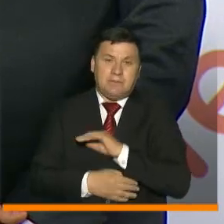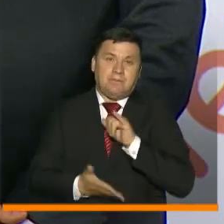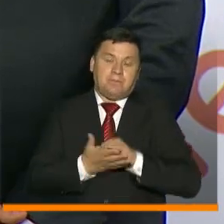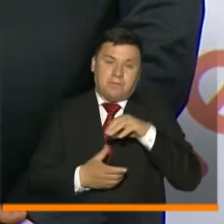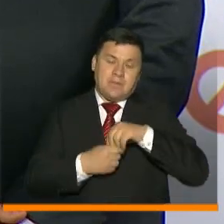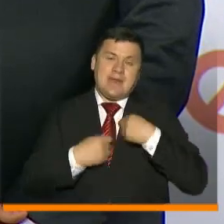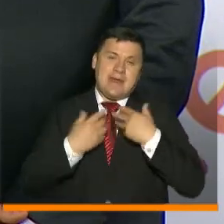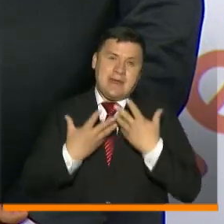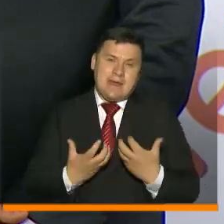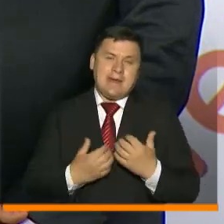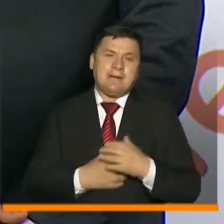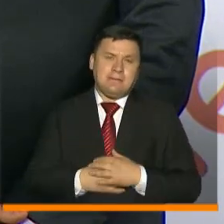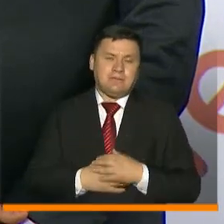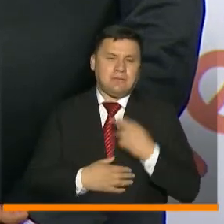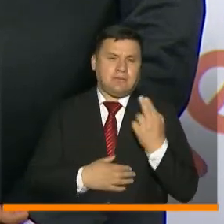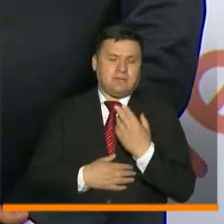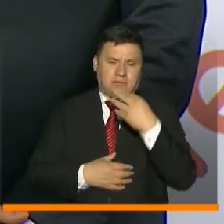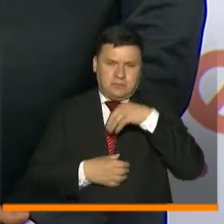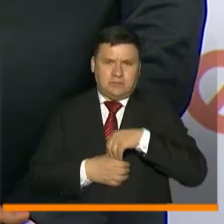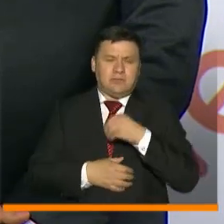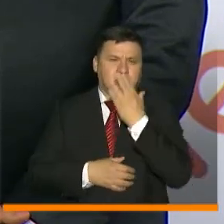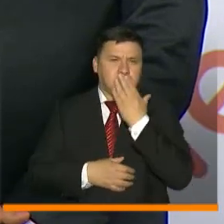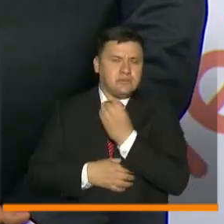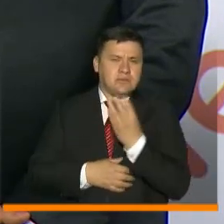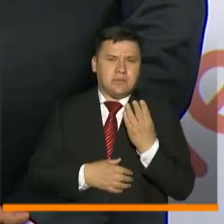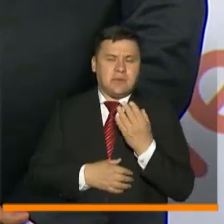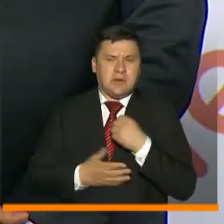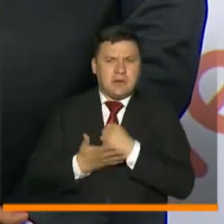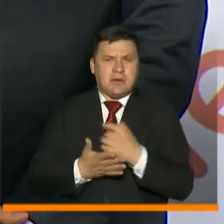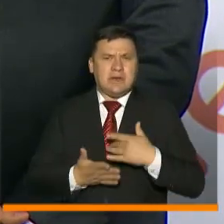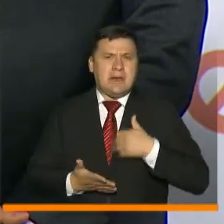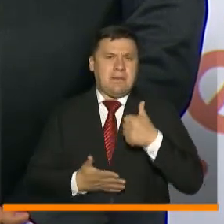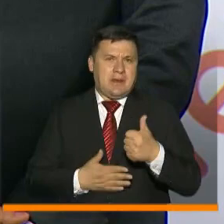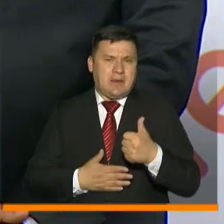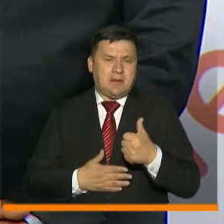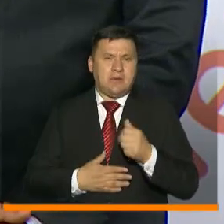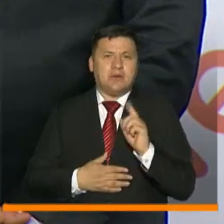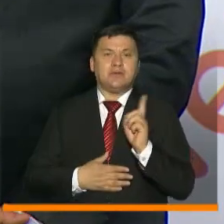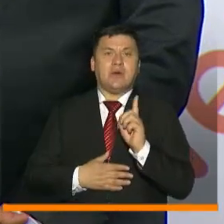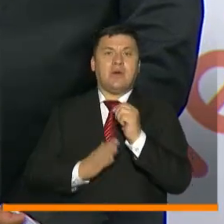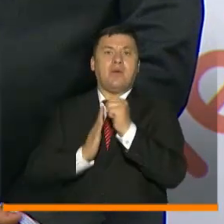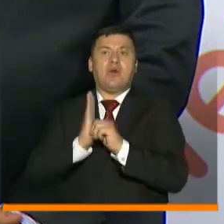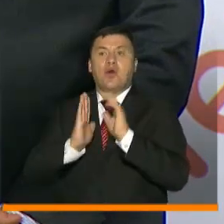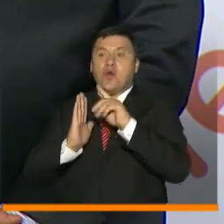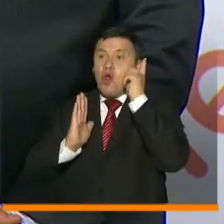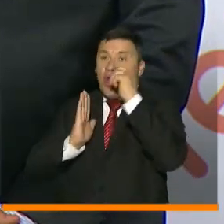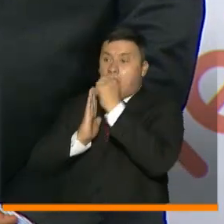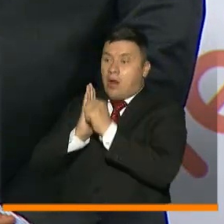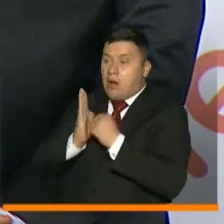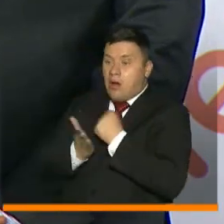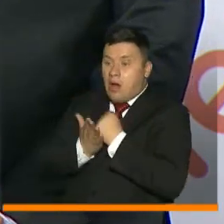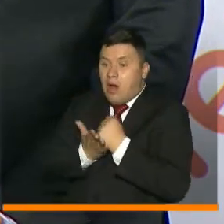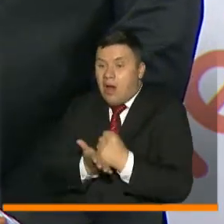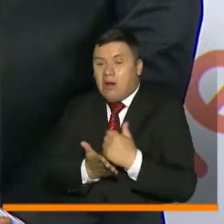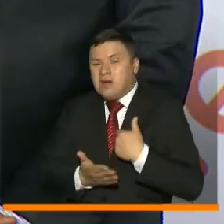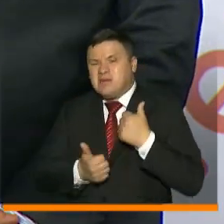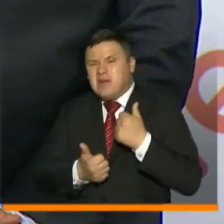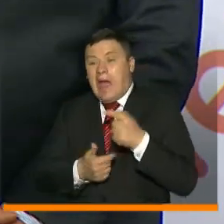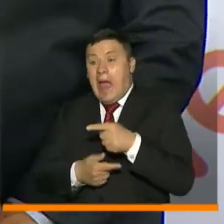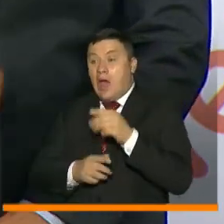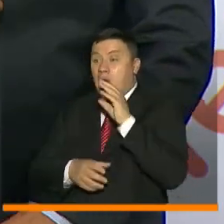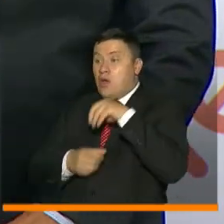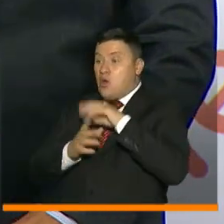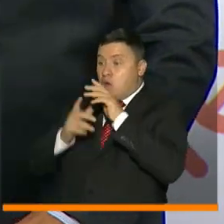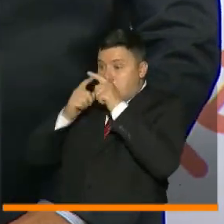manera también quisiera yo reiterar, esto Ayudarnos Hace Bien no es un programa de gobierno, justamente Ayudarnos Hace